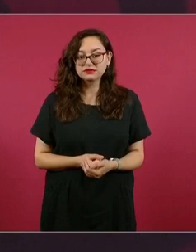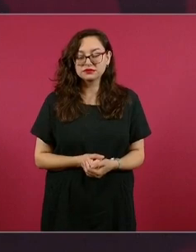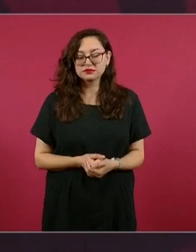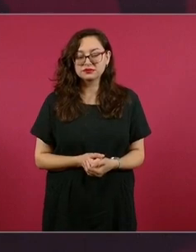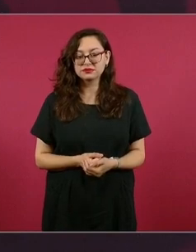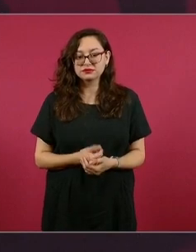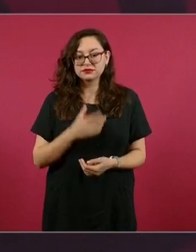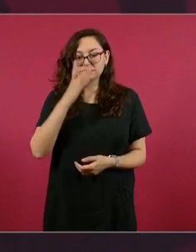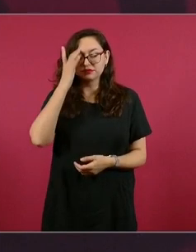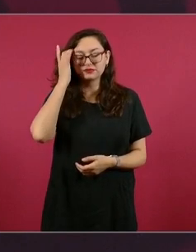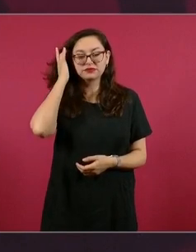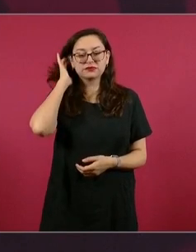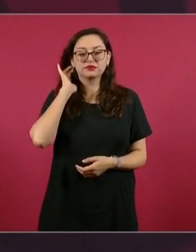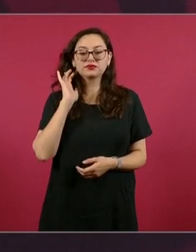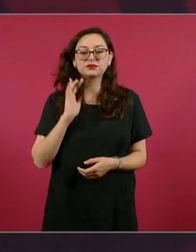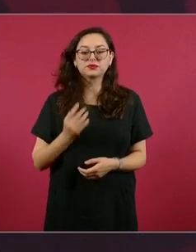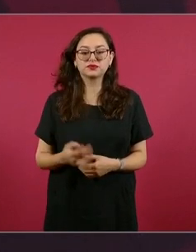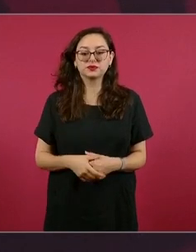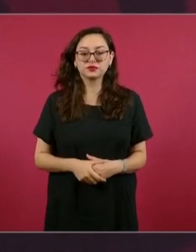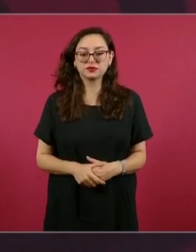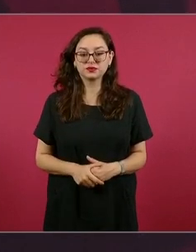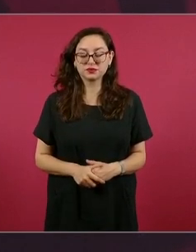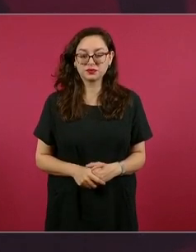Es que